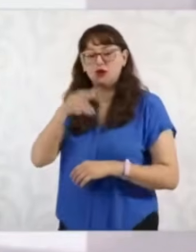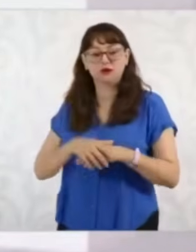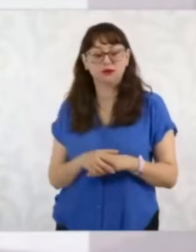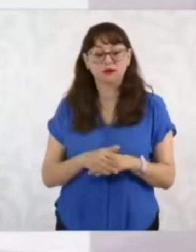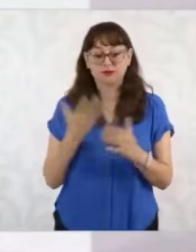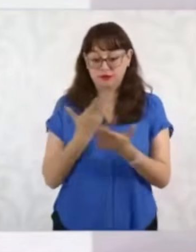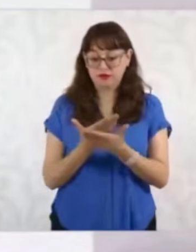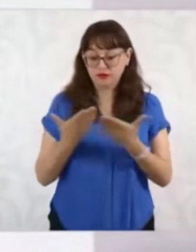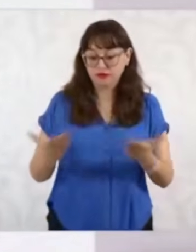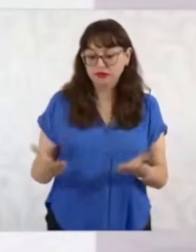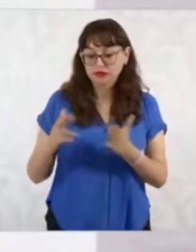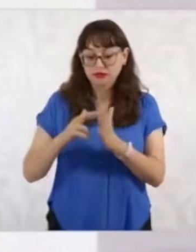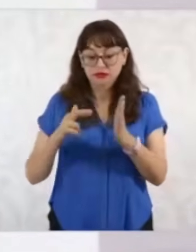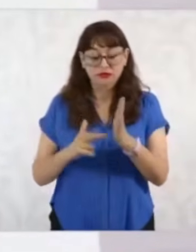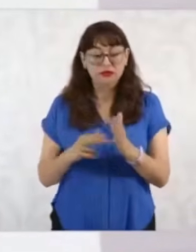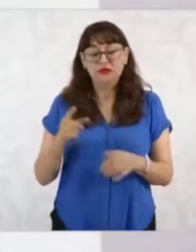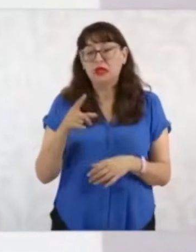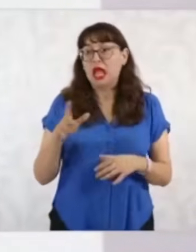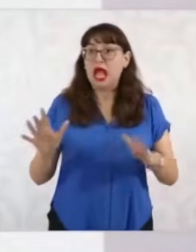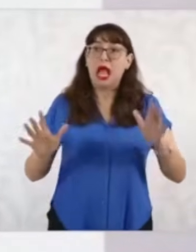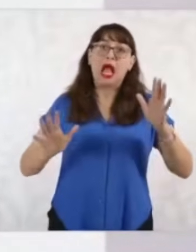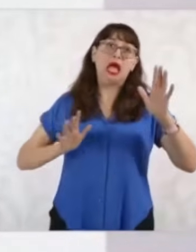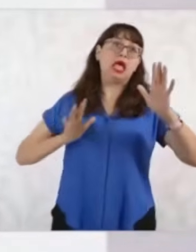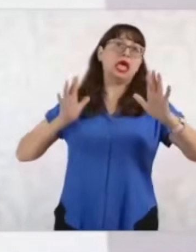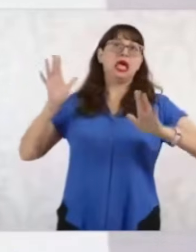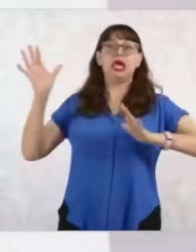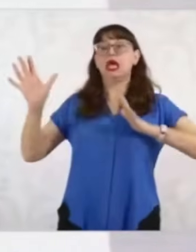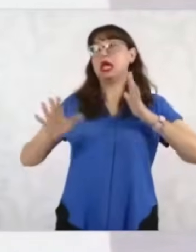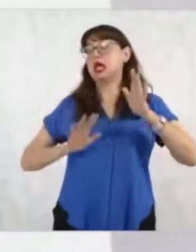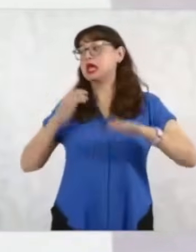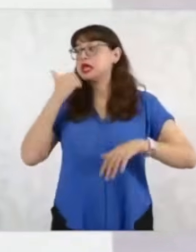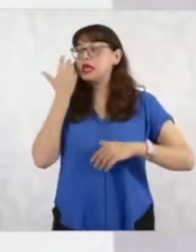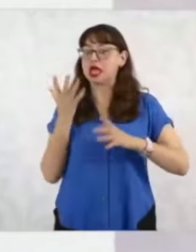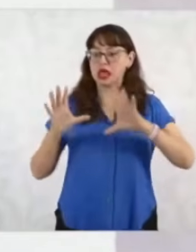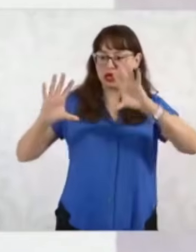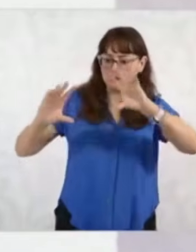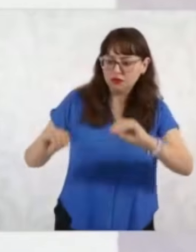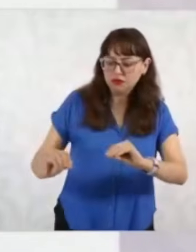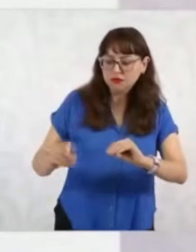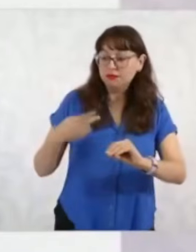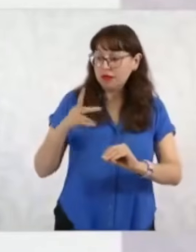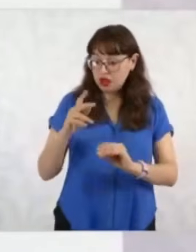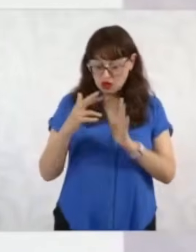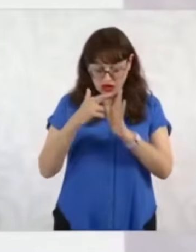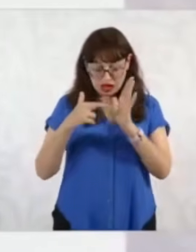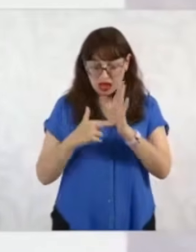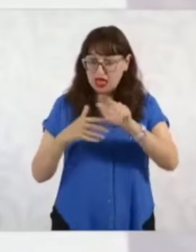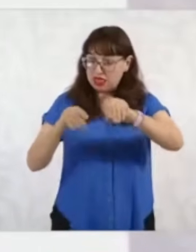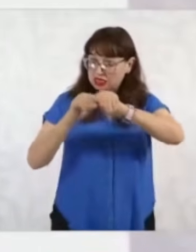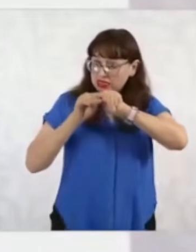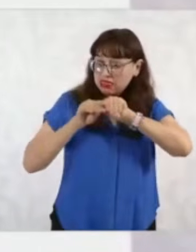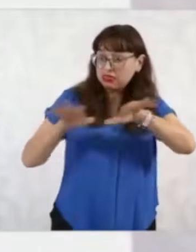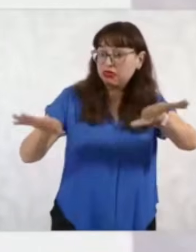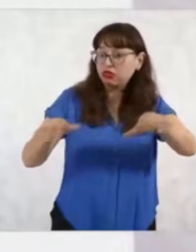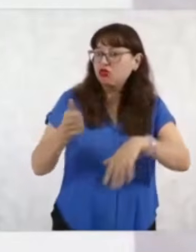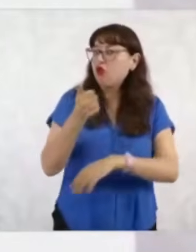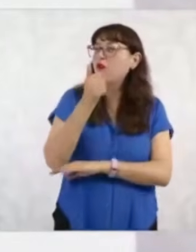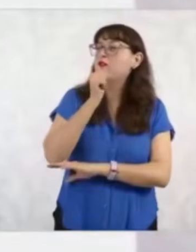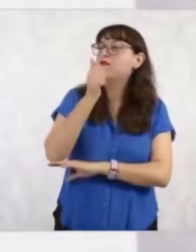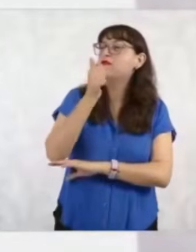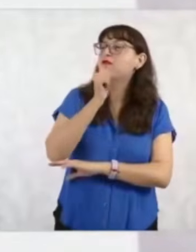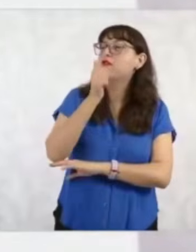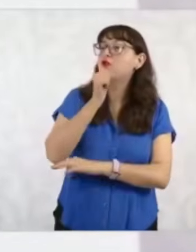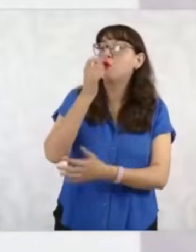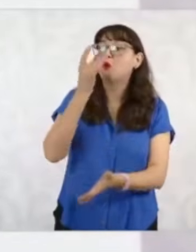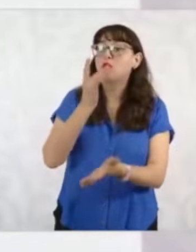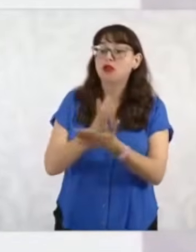los lineamientos dicen que hay censura. Además, no se han publicado. Se ha publicado para